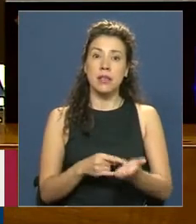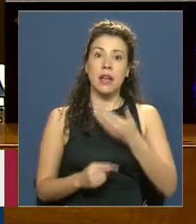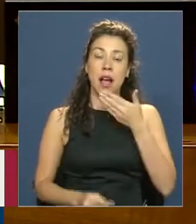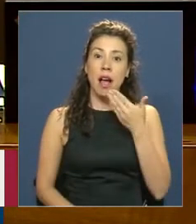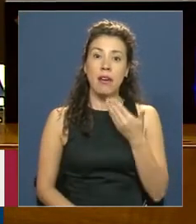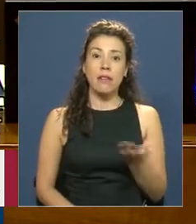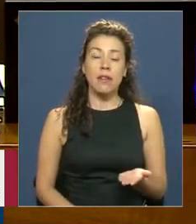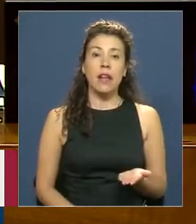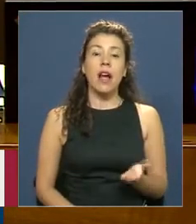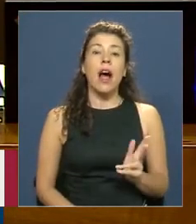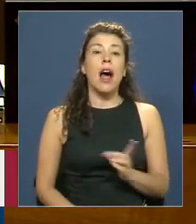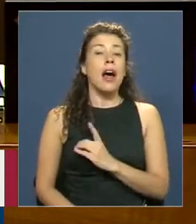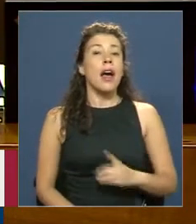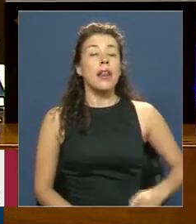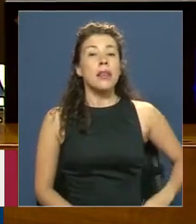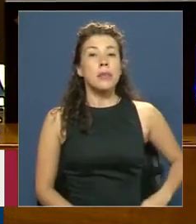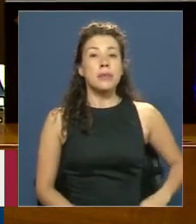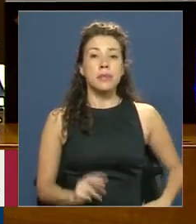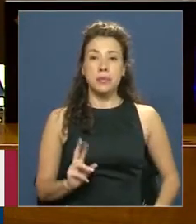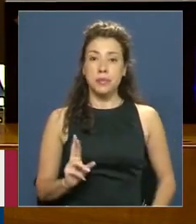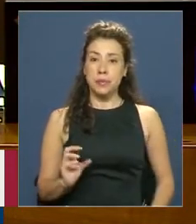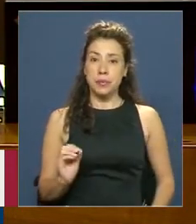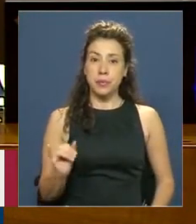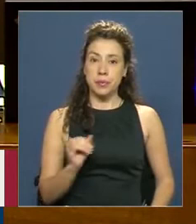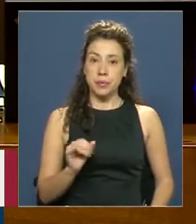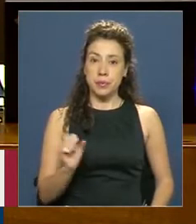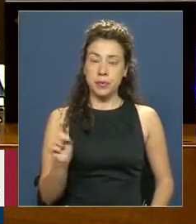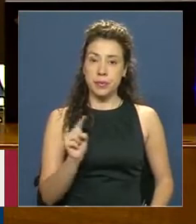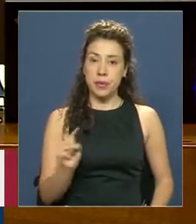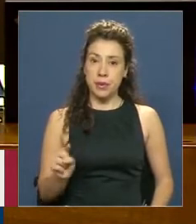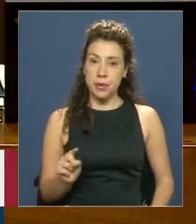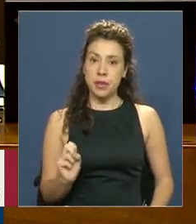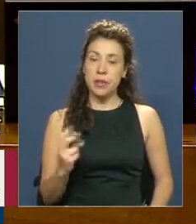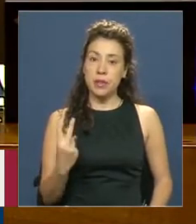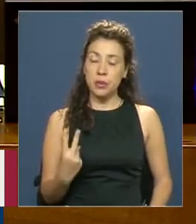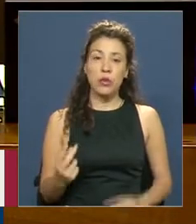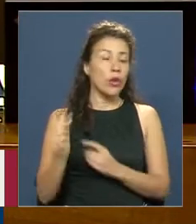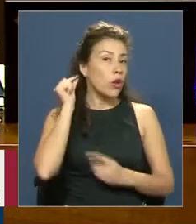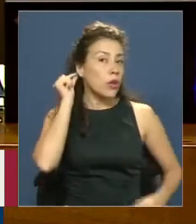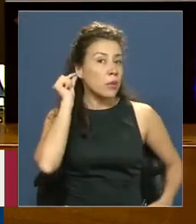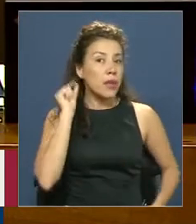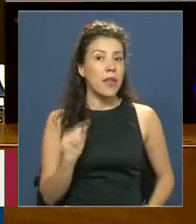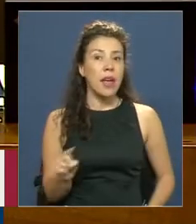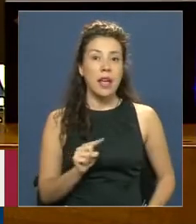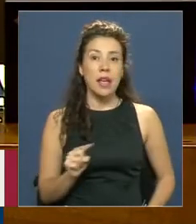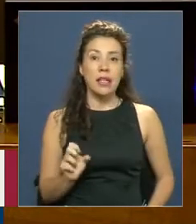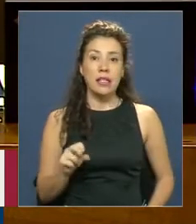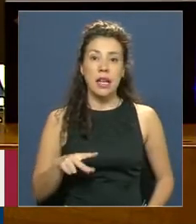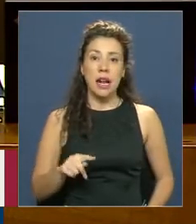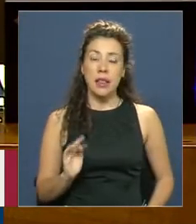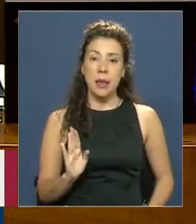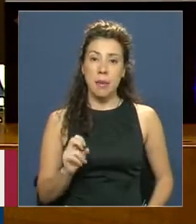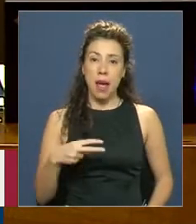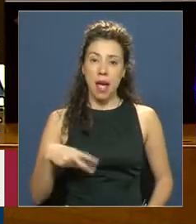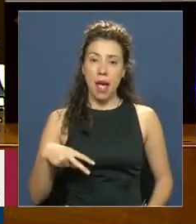de inscripción al señor diputado don Patricio Rosas y finalmente a la señora diputada doña Marisela Santibáñez. ¿Está contento porque...